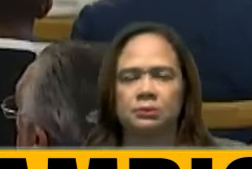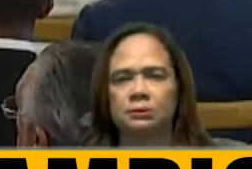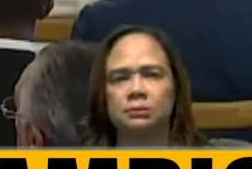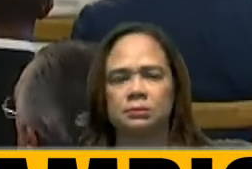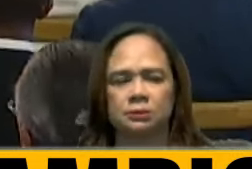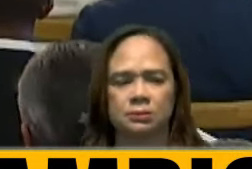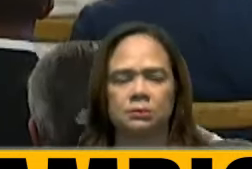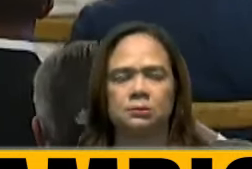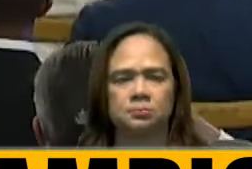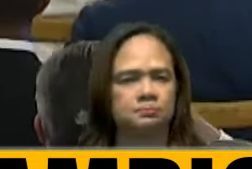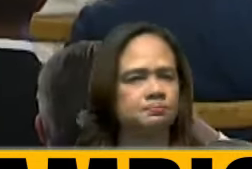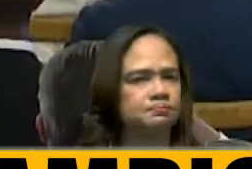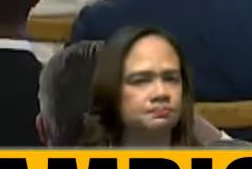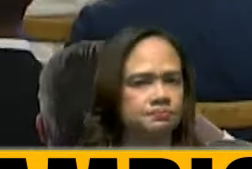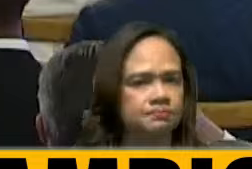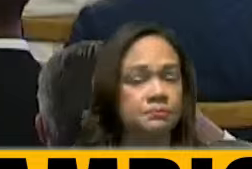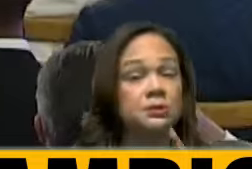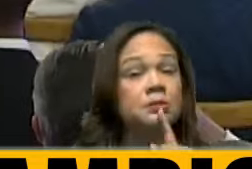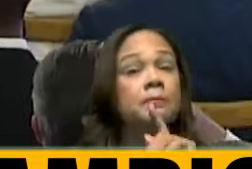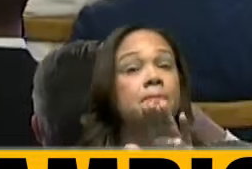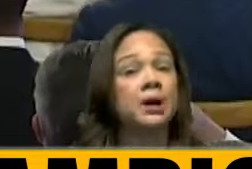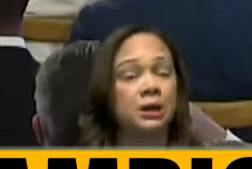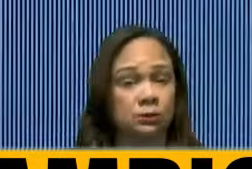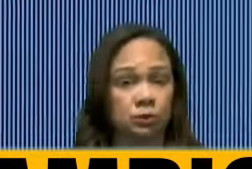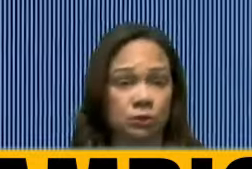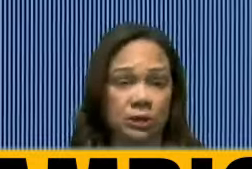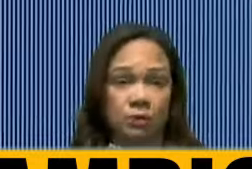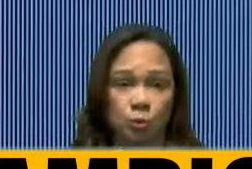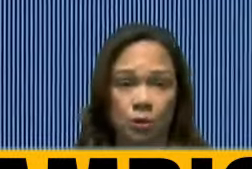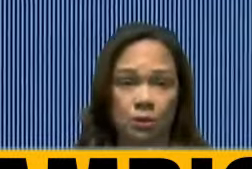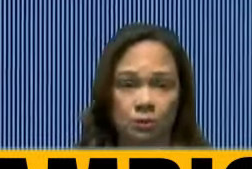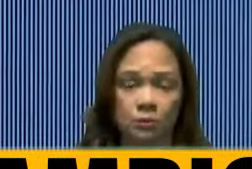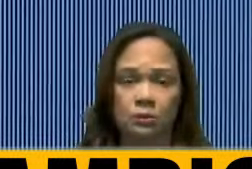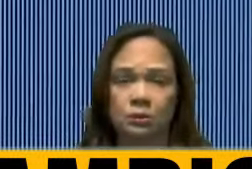ver este pacto fiscal